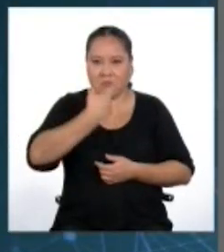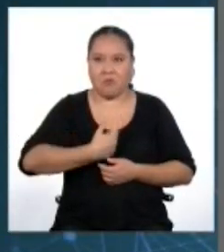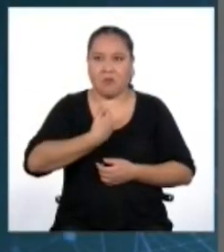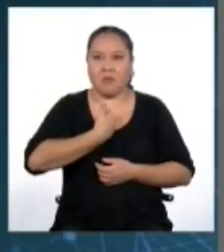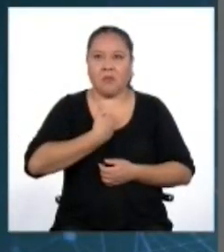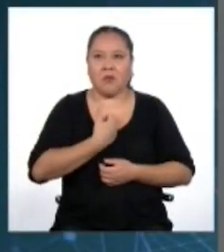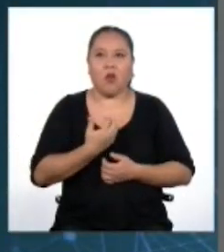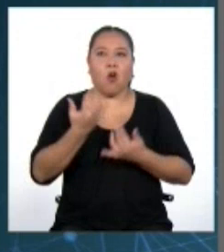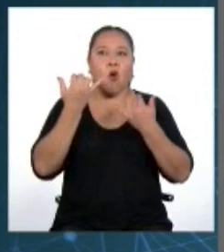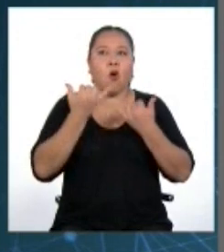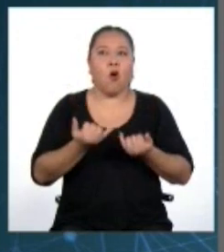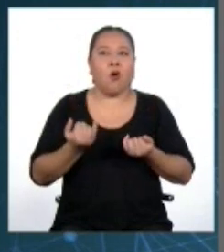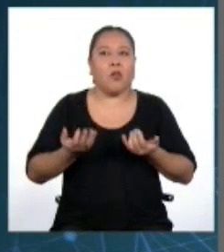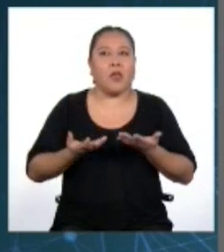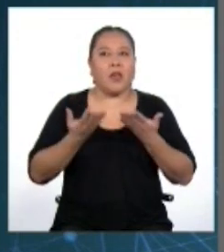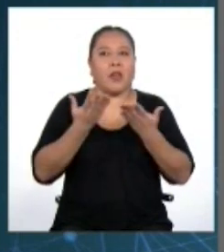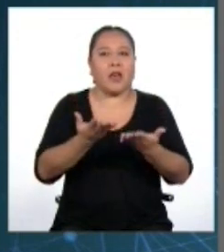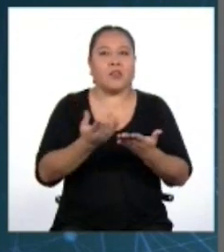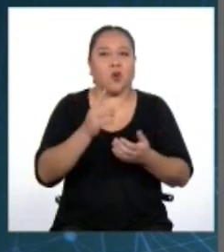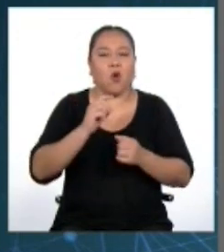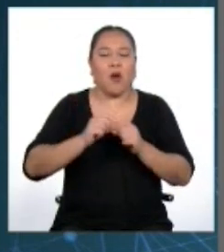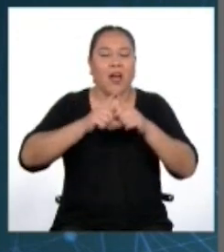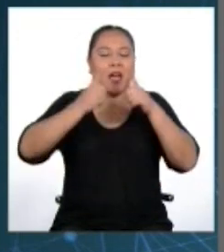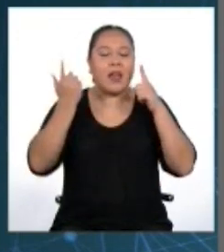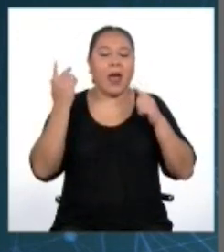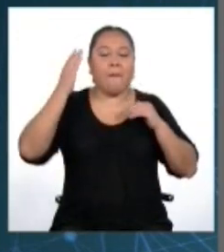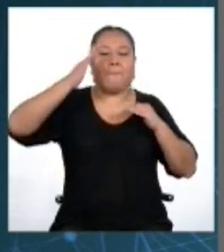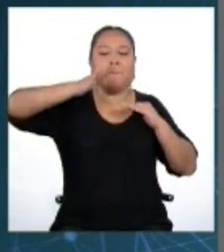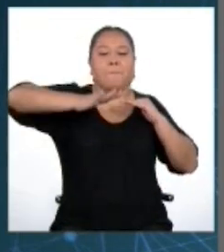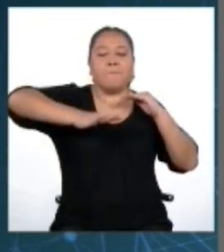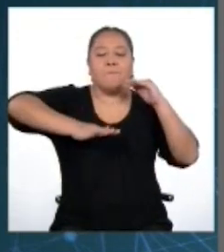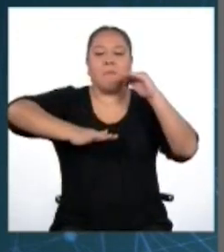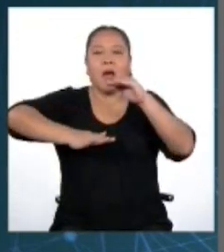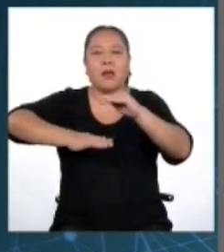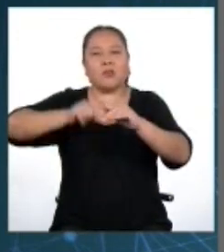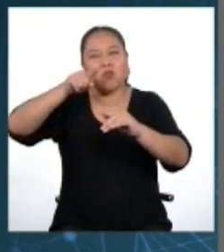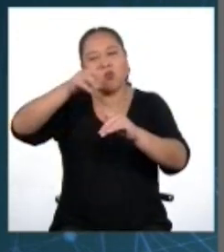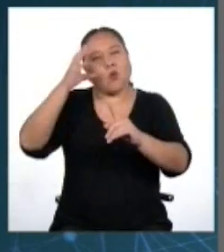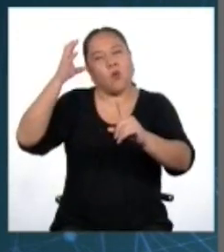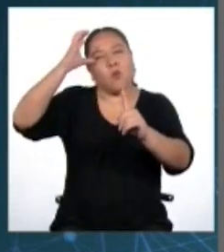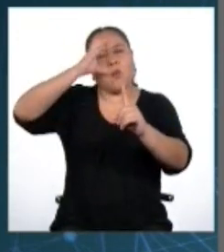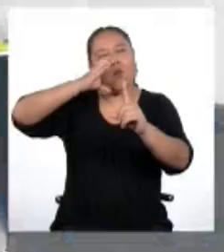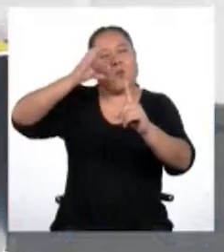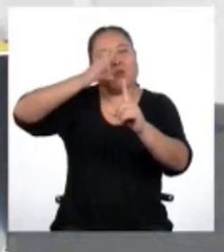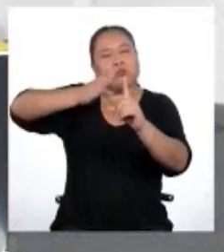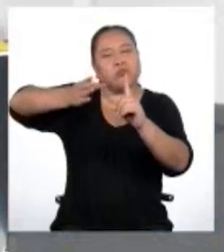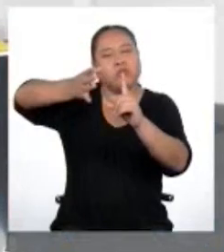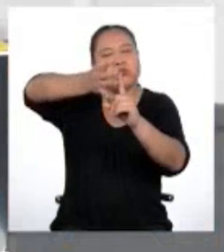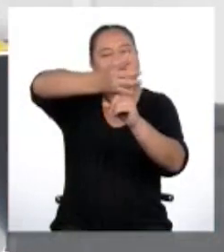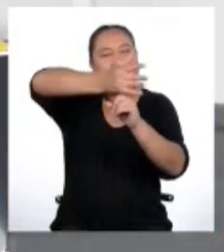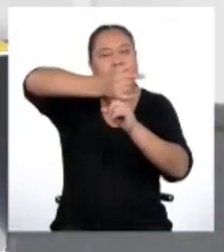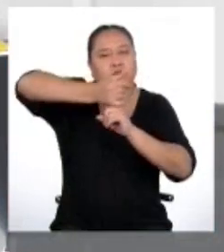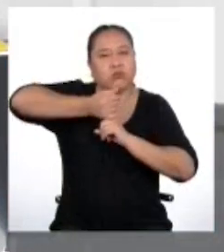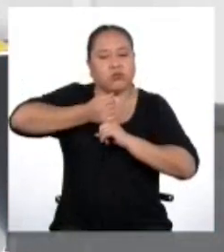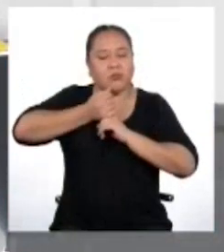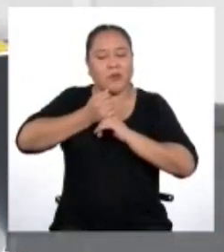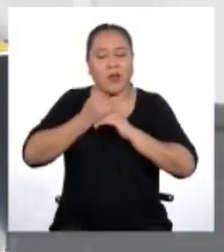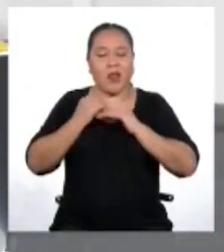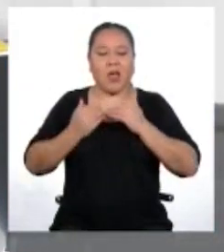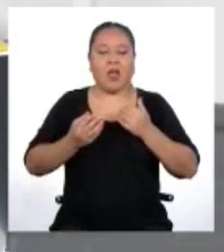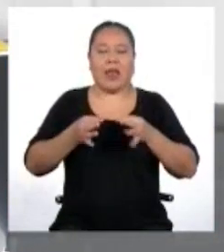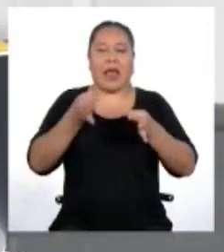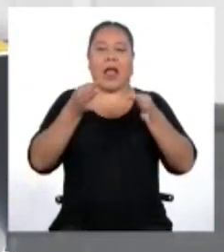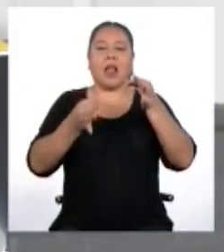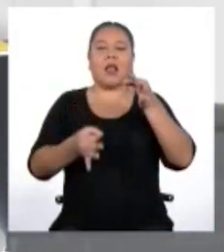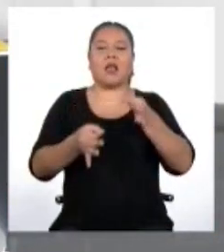Hoy darás un gran paso en tu búsqueda personal para alcanzar el equilibrio en tu vida. ¡Uy, qué bueno!